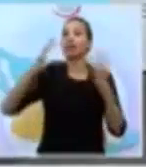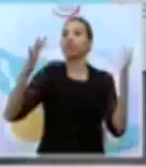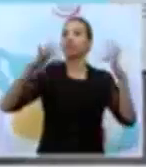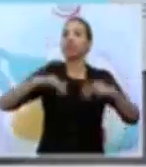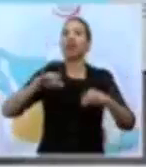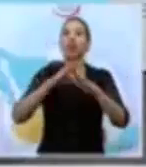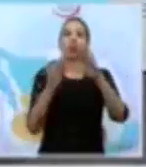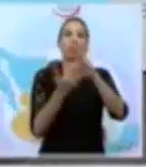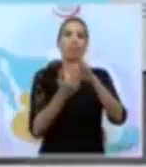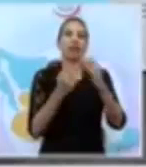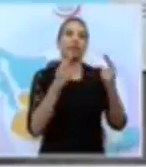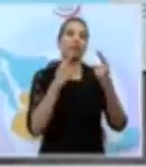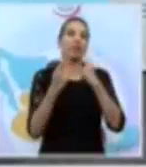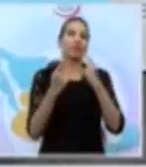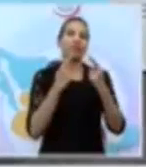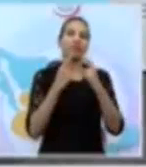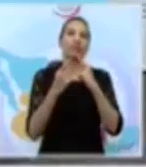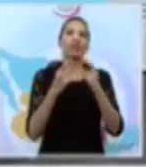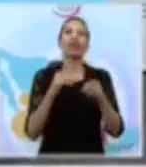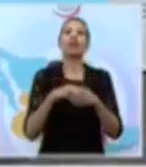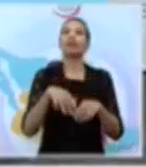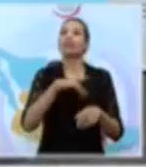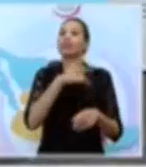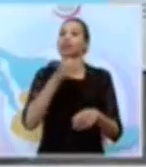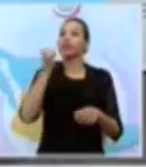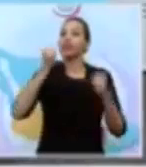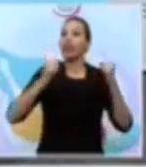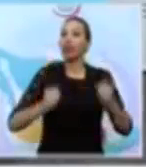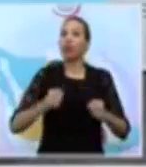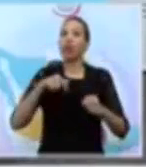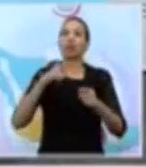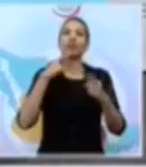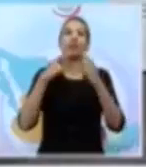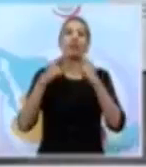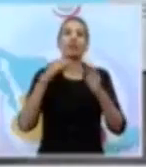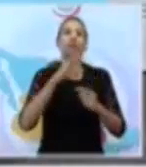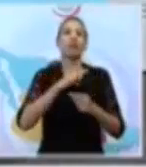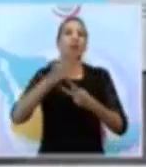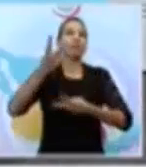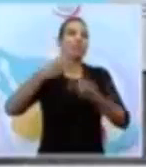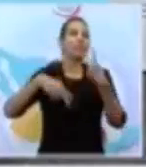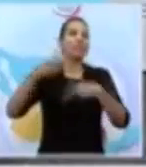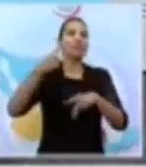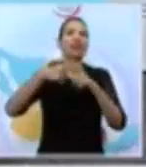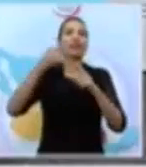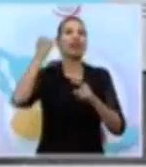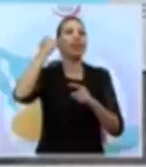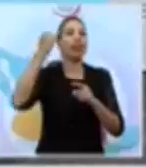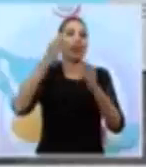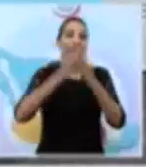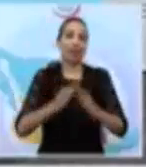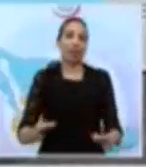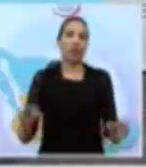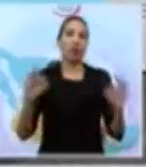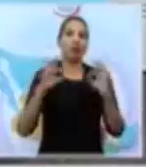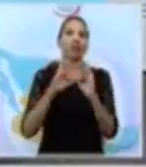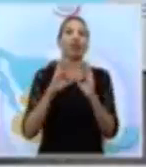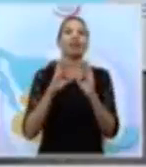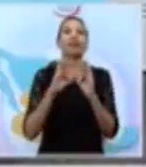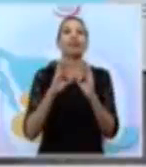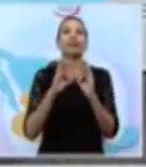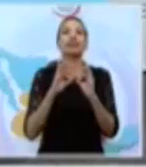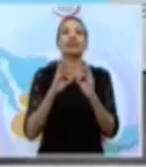mesa y estamos seguros que a través de este diálogo van a surgir ideas muy importantes